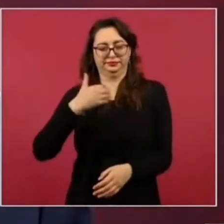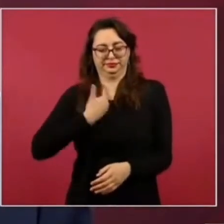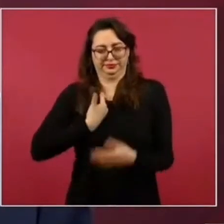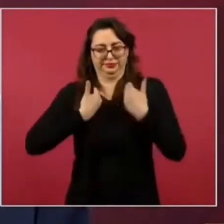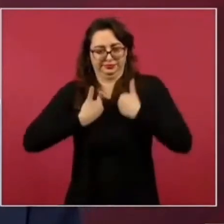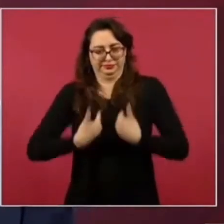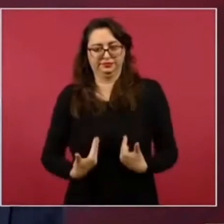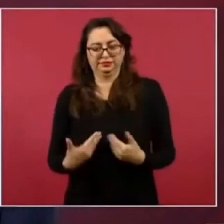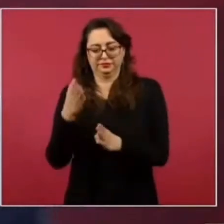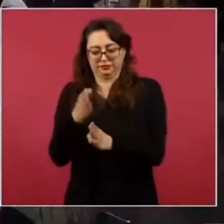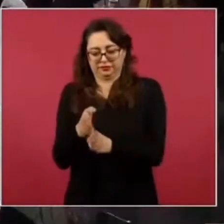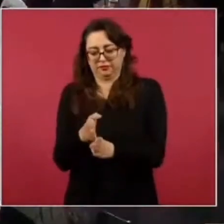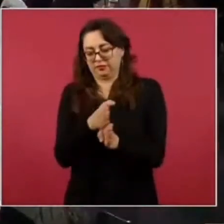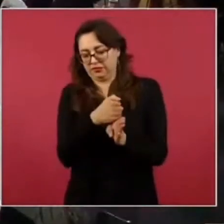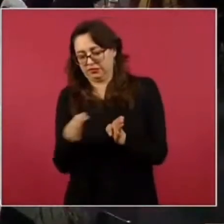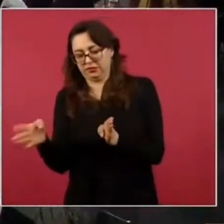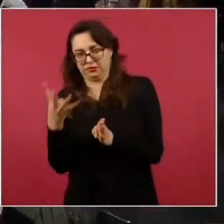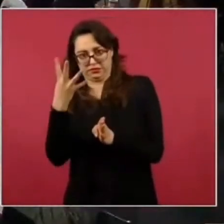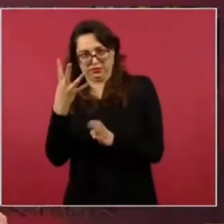15,